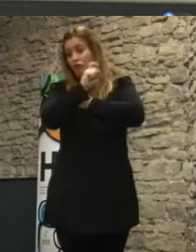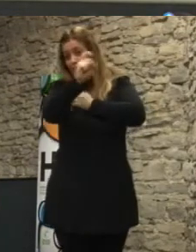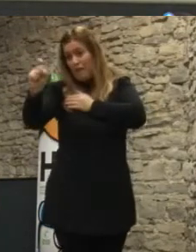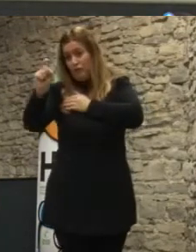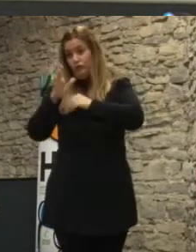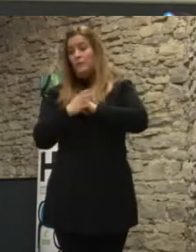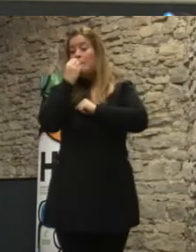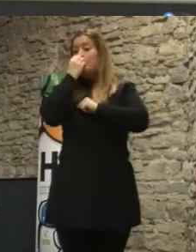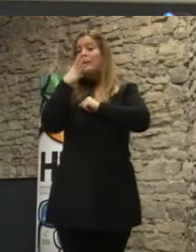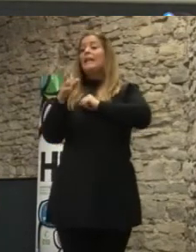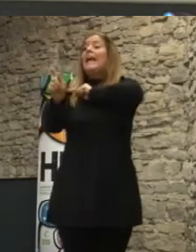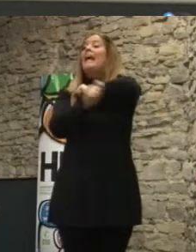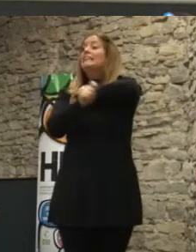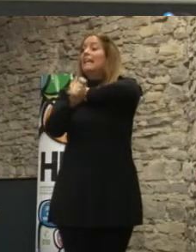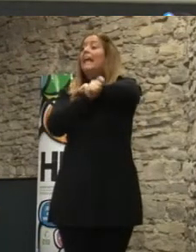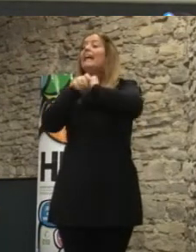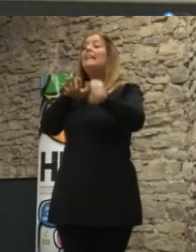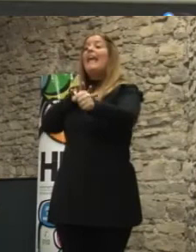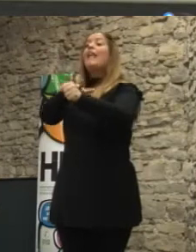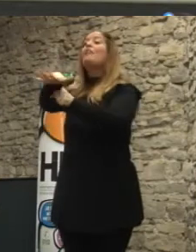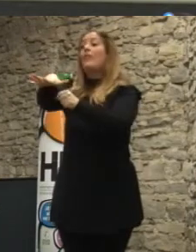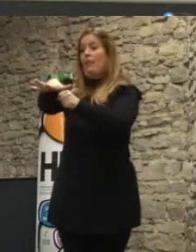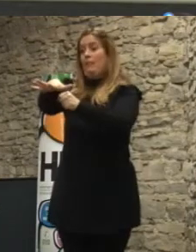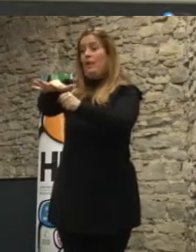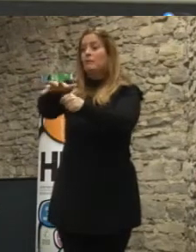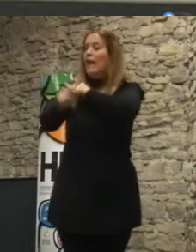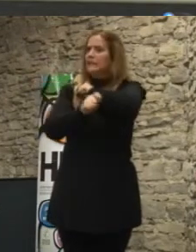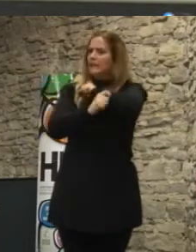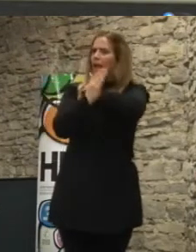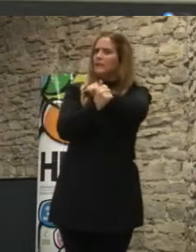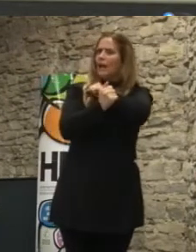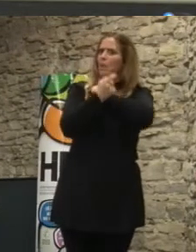incidencia, las hay cada vez más.